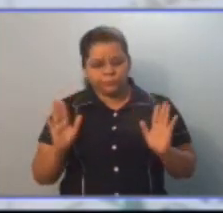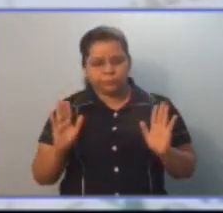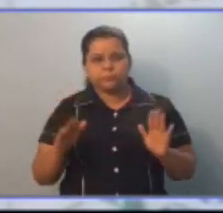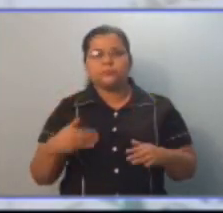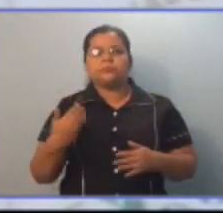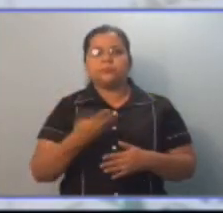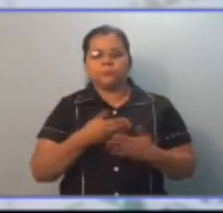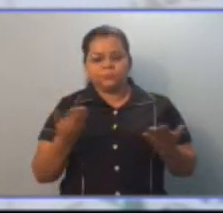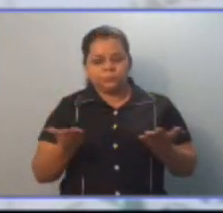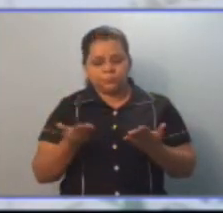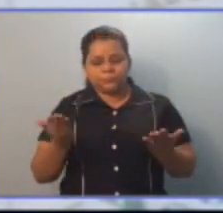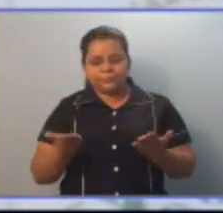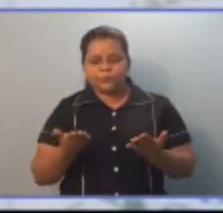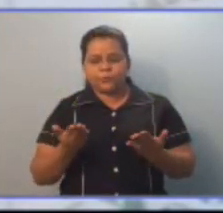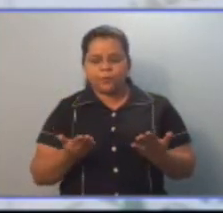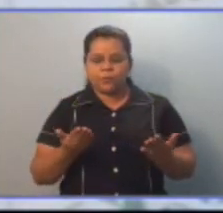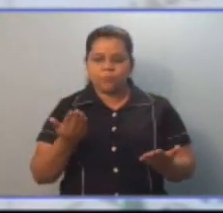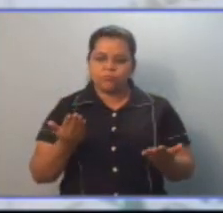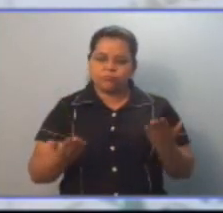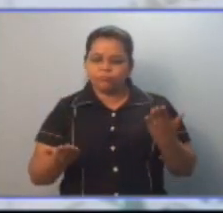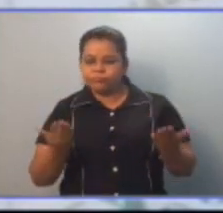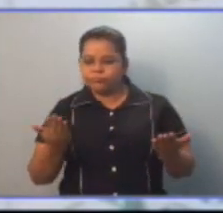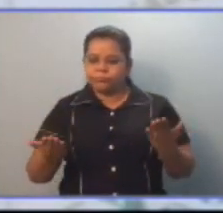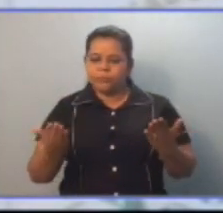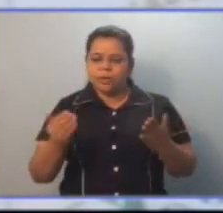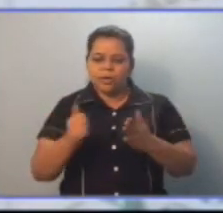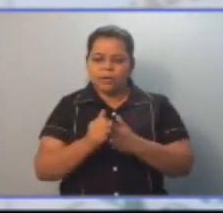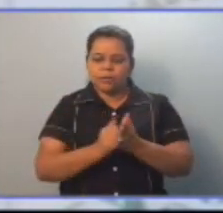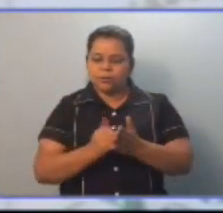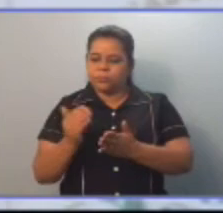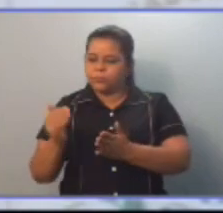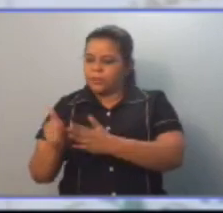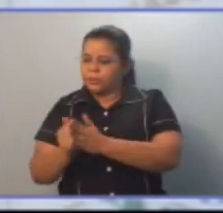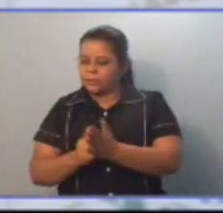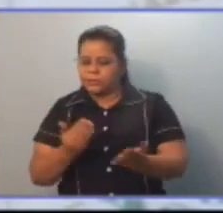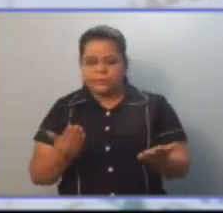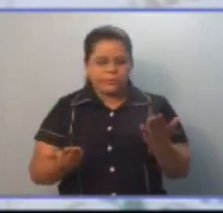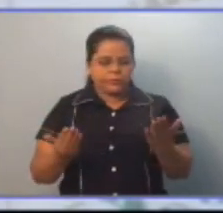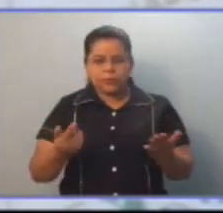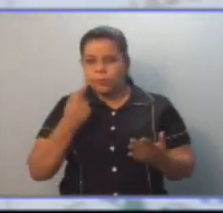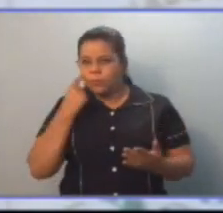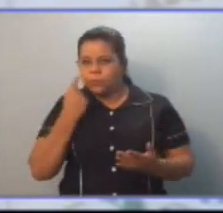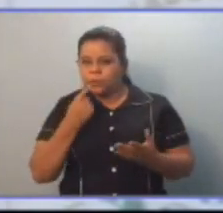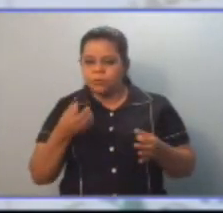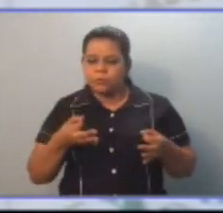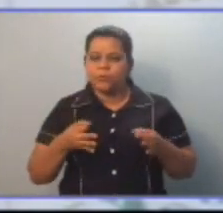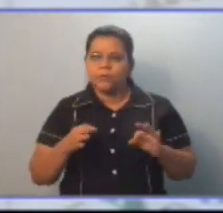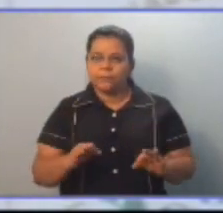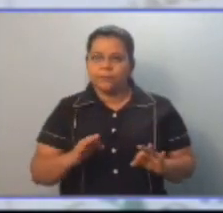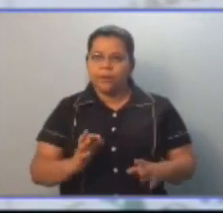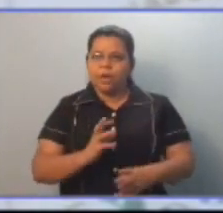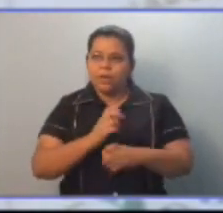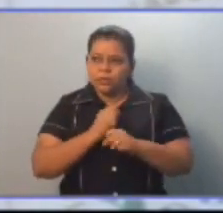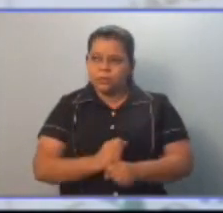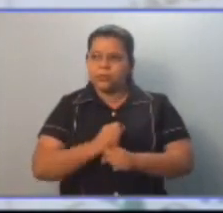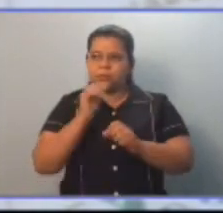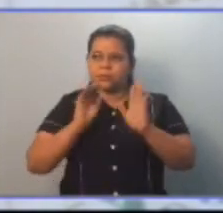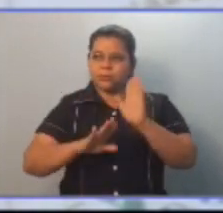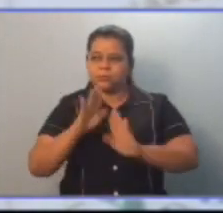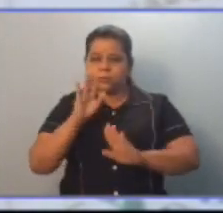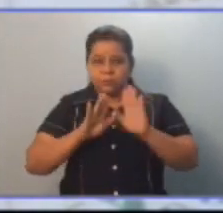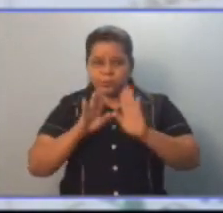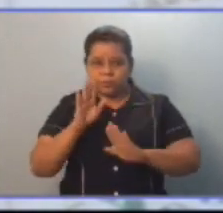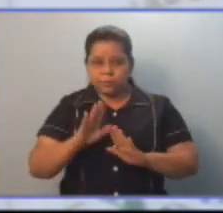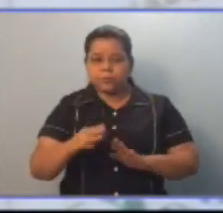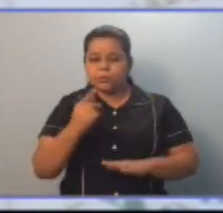hace una ponderación de ambos artículos debió haberse buscado un mecanismo que garantice la participación